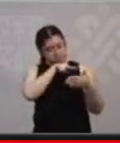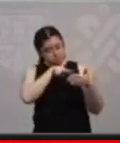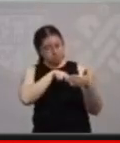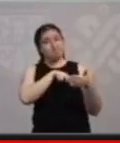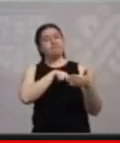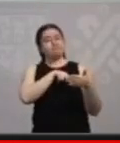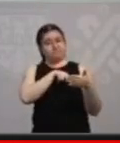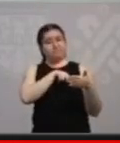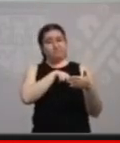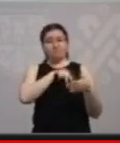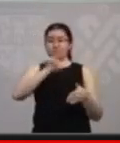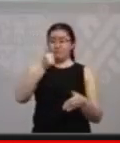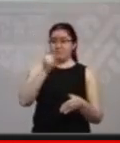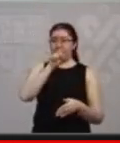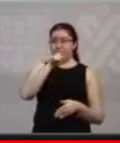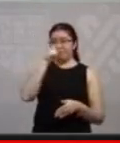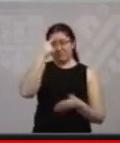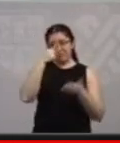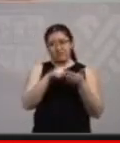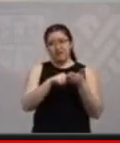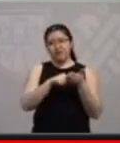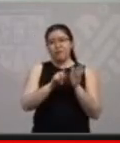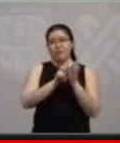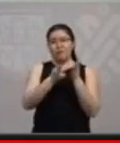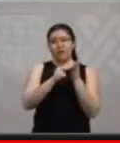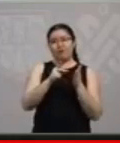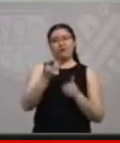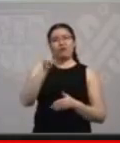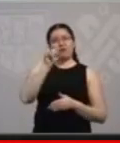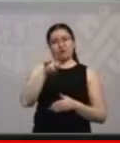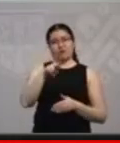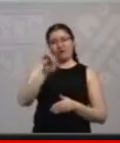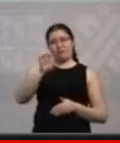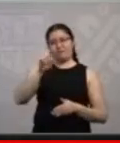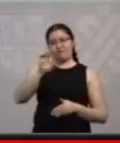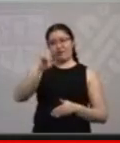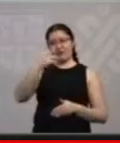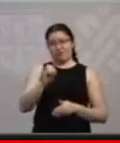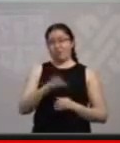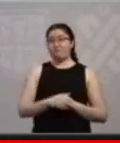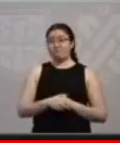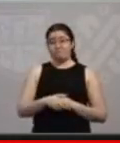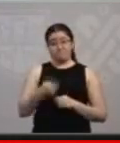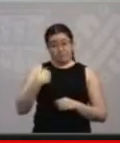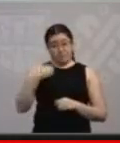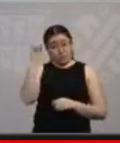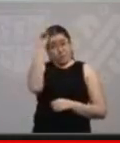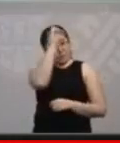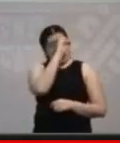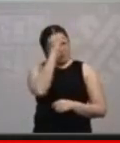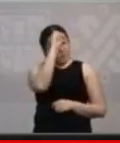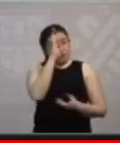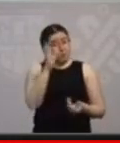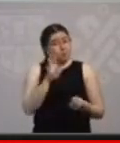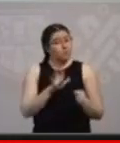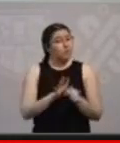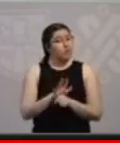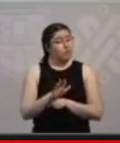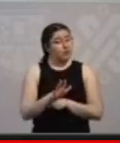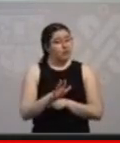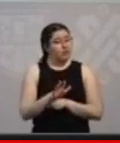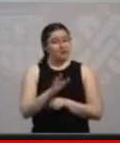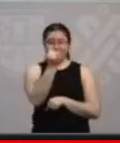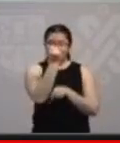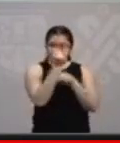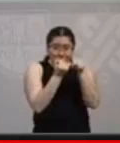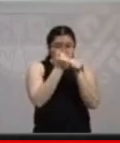este reportaje, leí también otro que salió, creo que en Sin Embargo. Y ahí mi opinión es que tiene